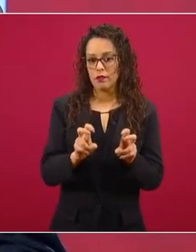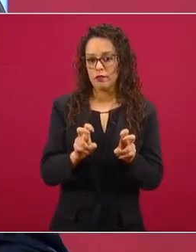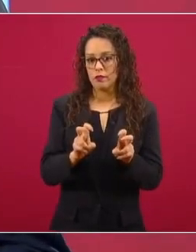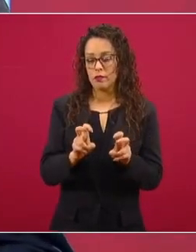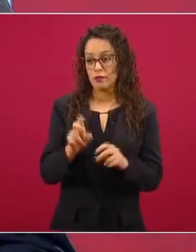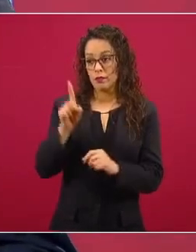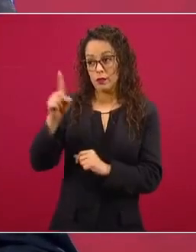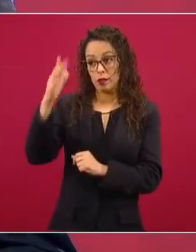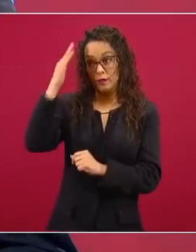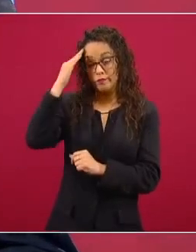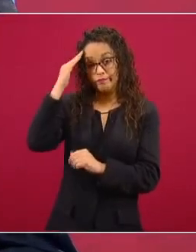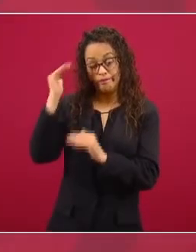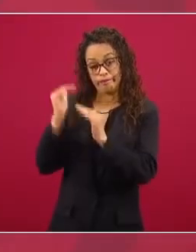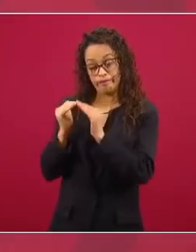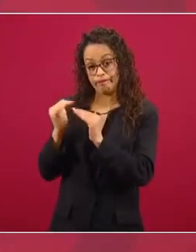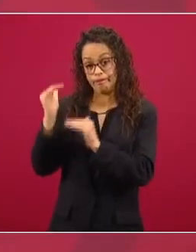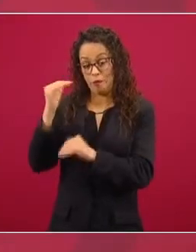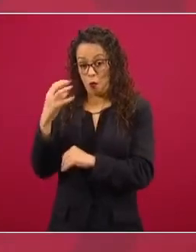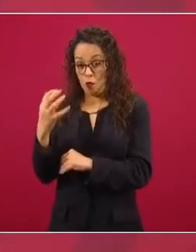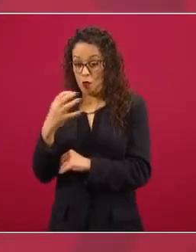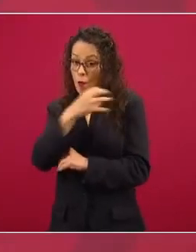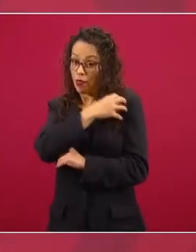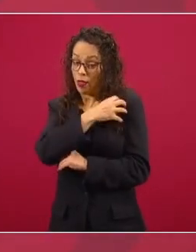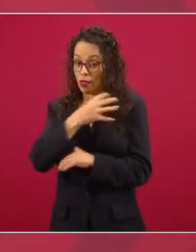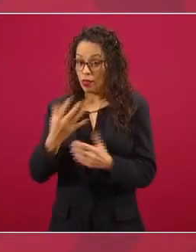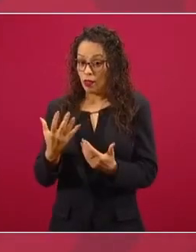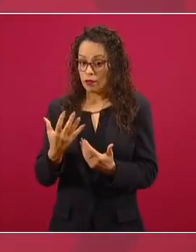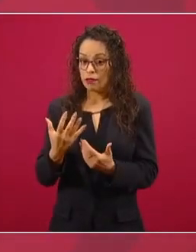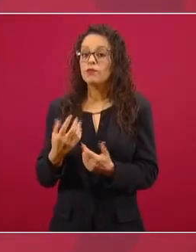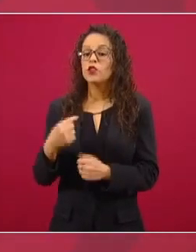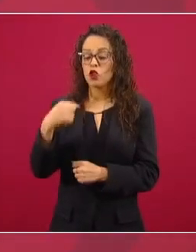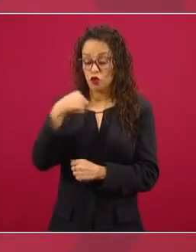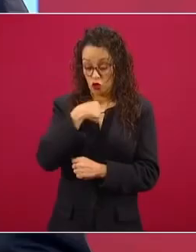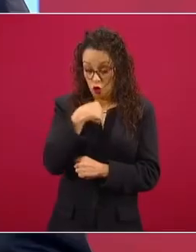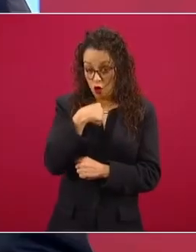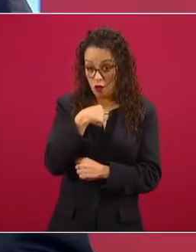comandante supremo voy yo a ser el vocero,